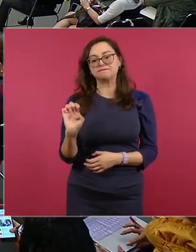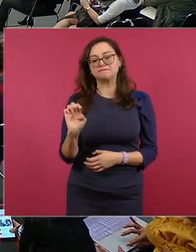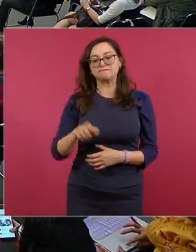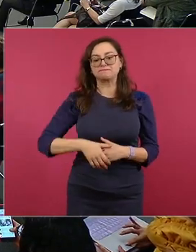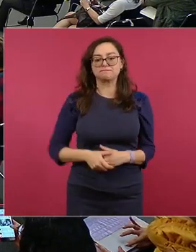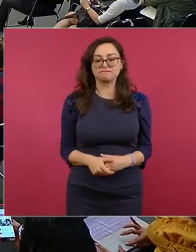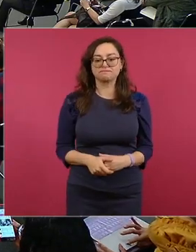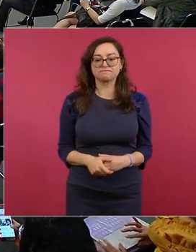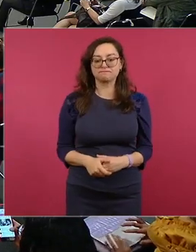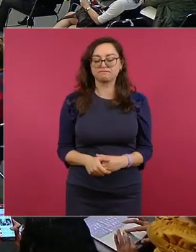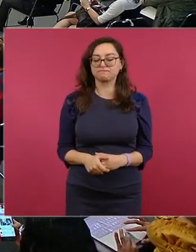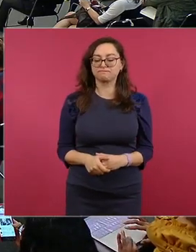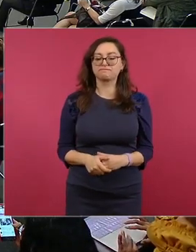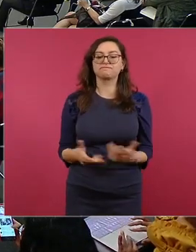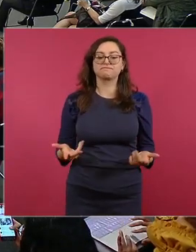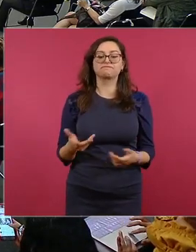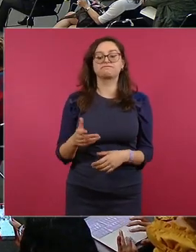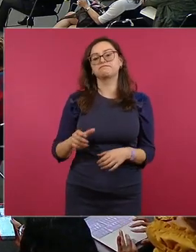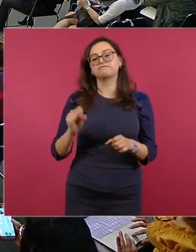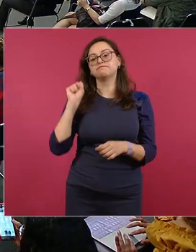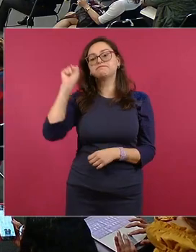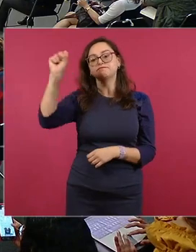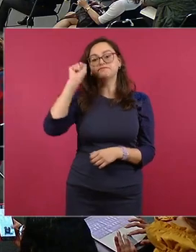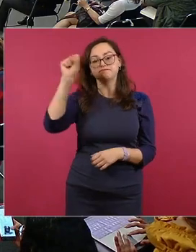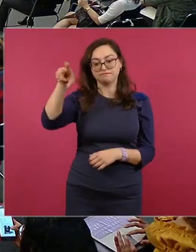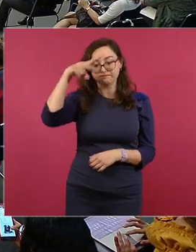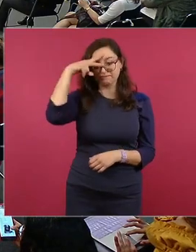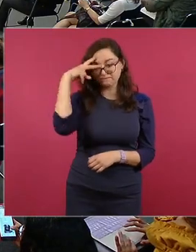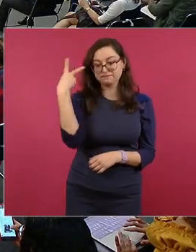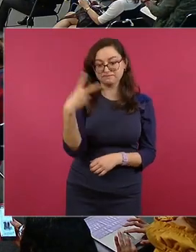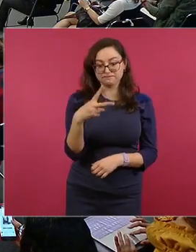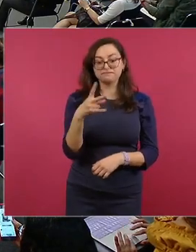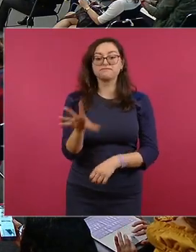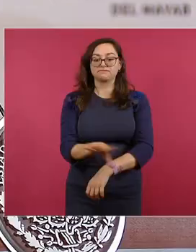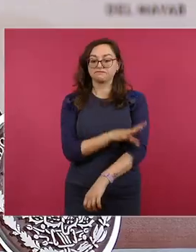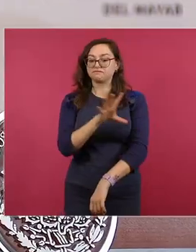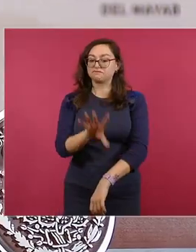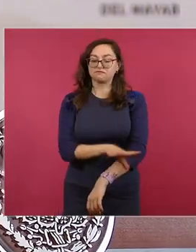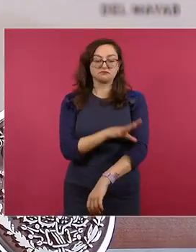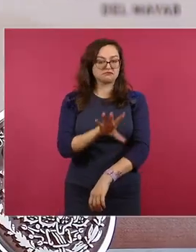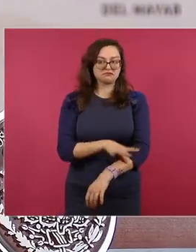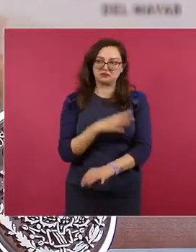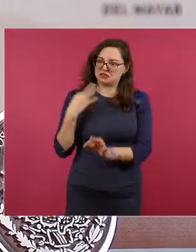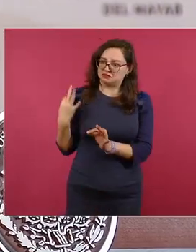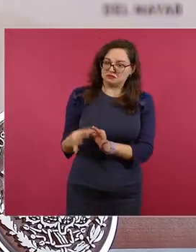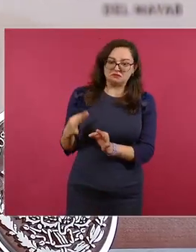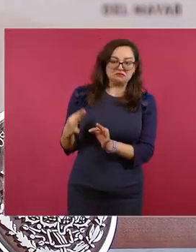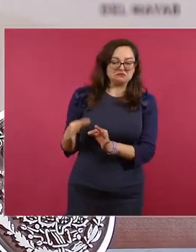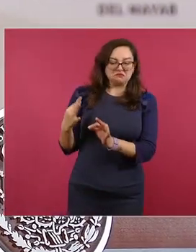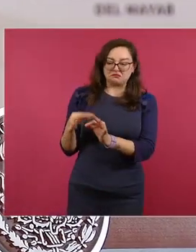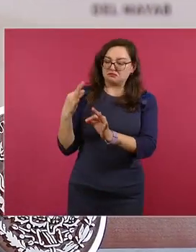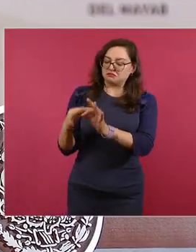el Sindicato Mexicano de Electricistas, durante mucho tiempo, hasta que lo